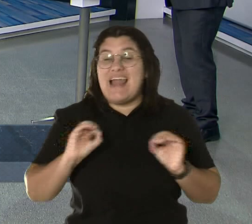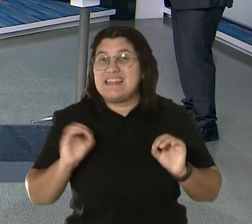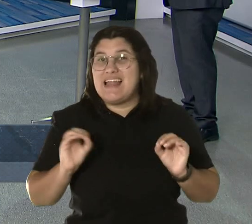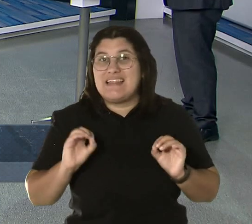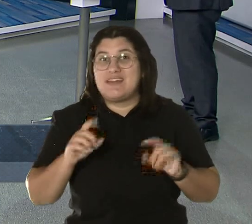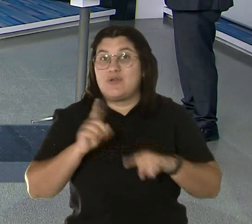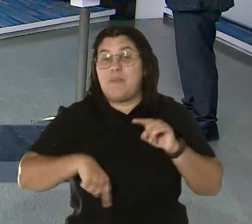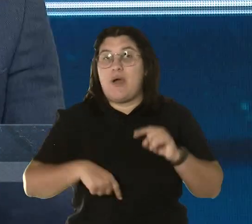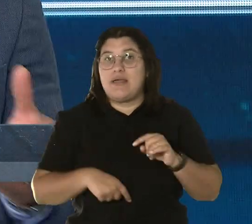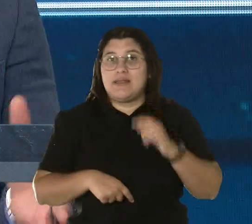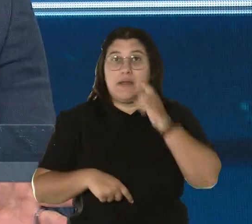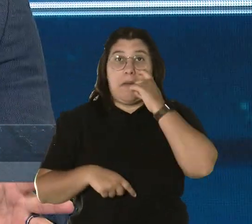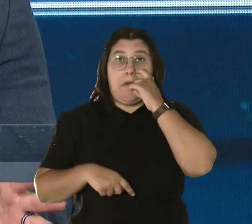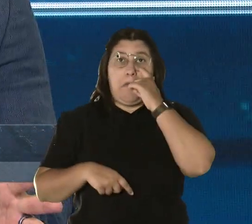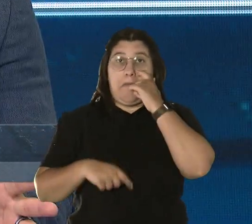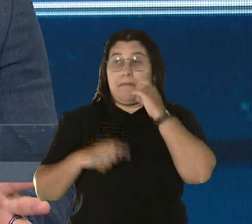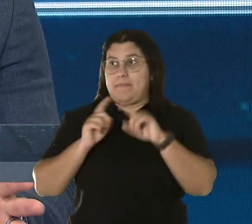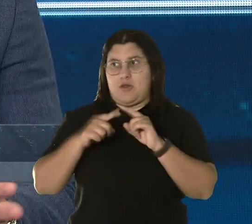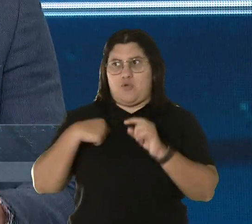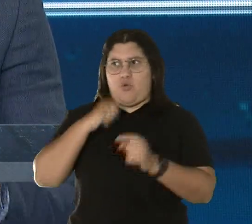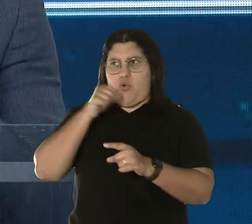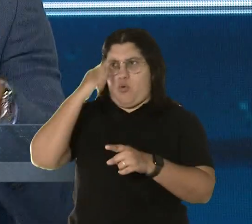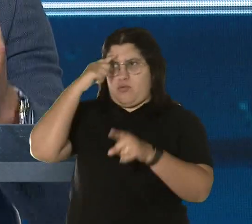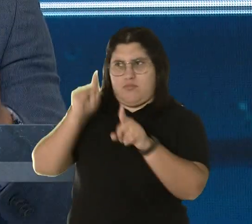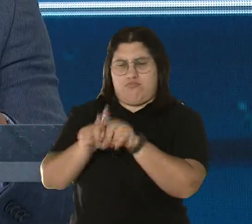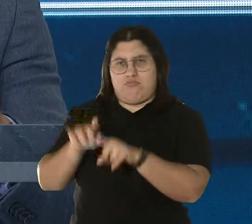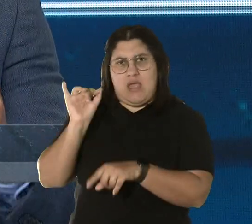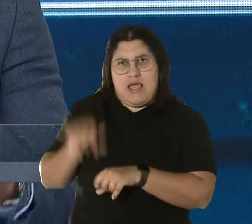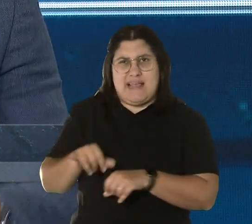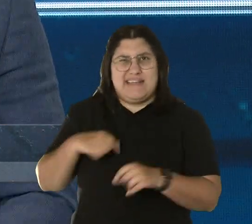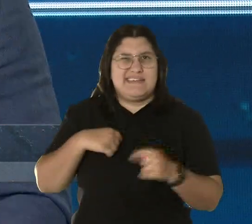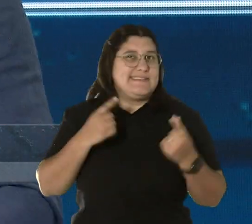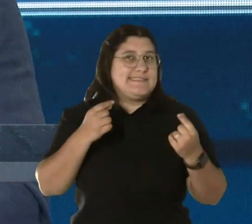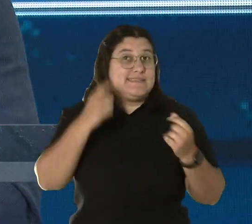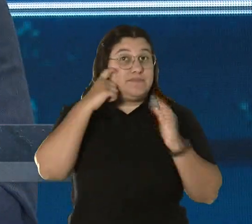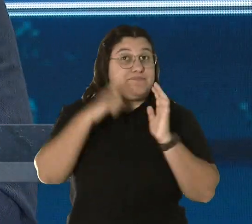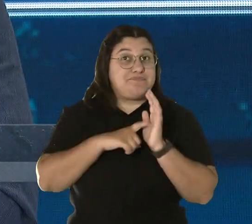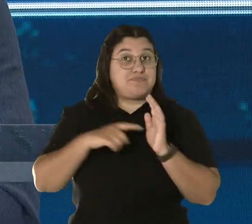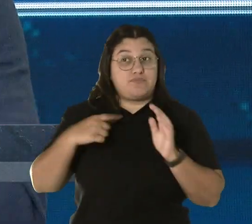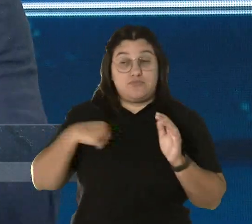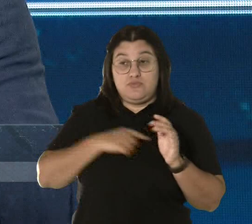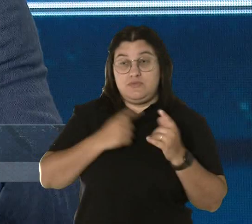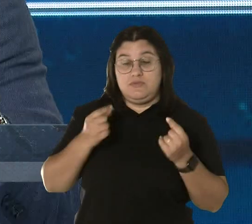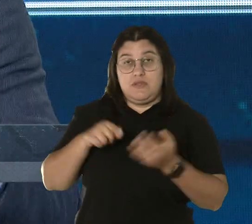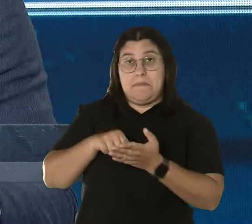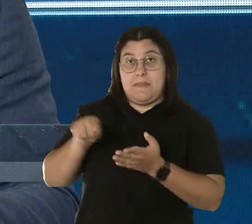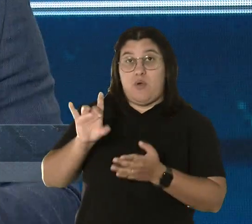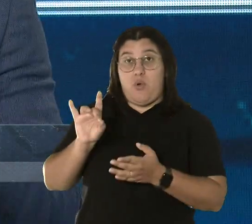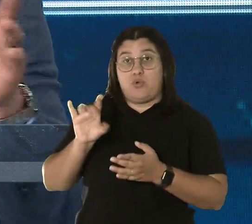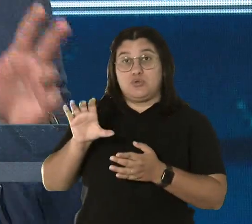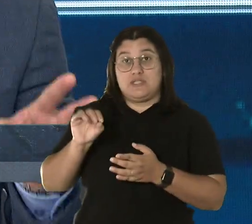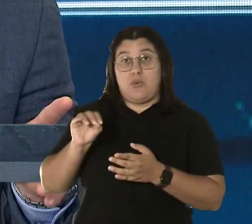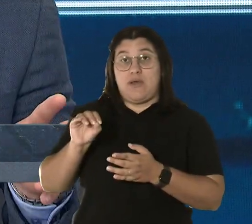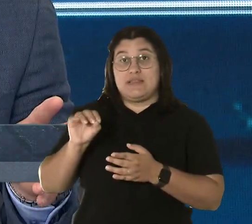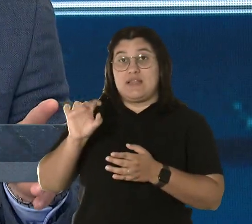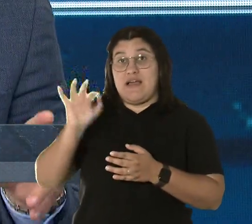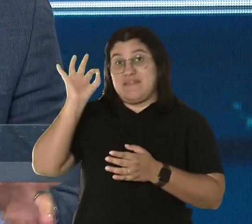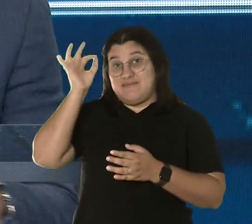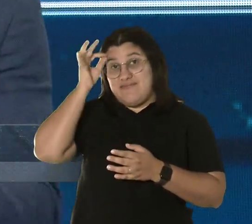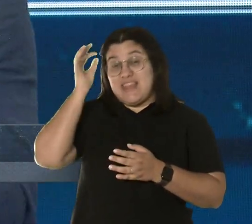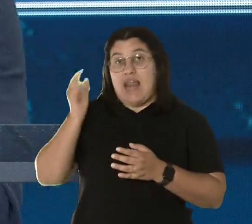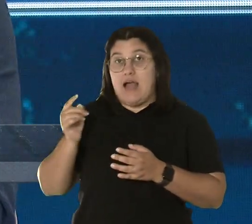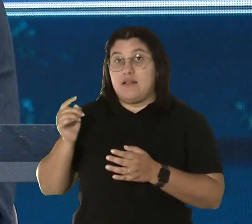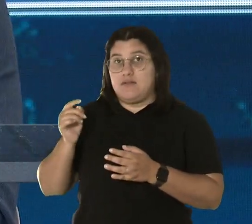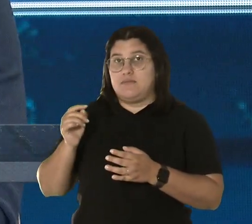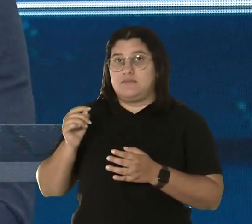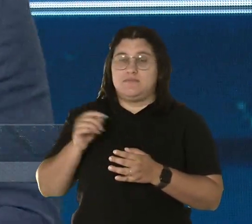nada. Pero yo no creo en eso tampoco. ¿Ah? Lo que quiero que vean es que aquí, si estamos pagando $8.50 salario mínimo, federal es $7.25,